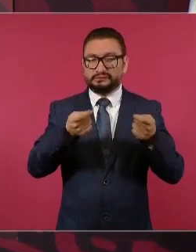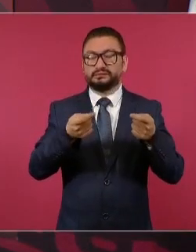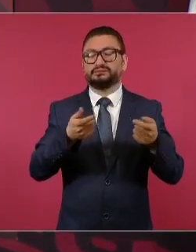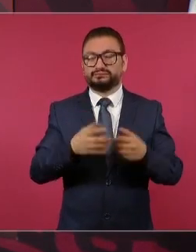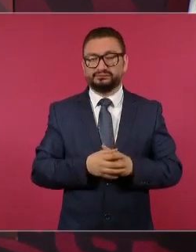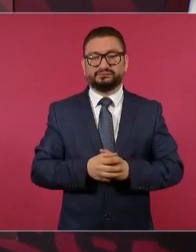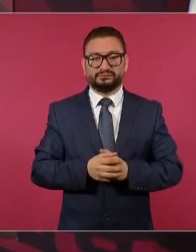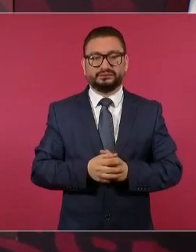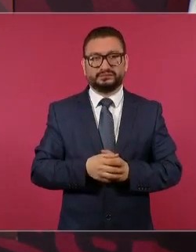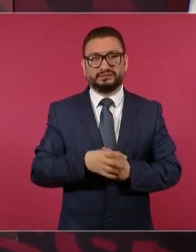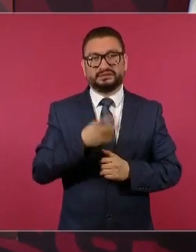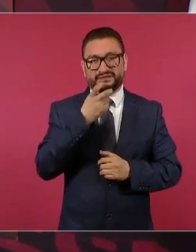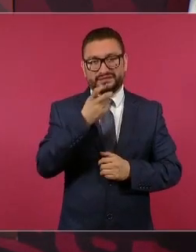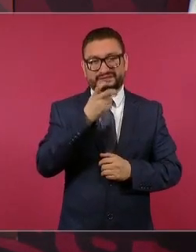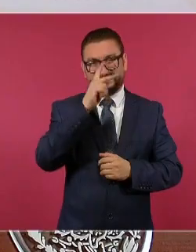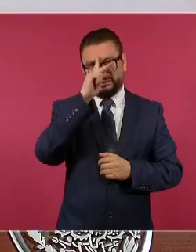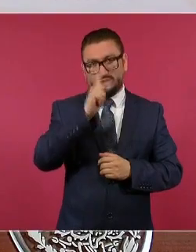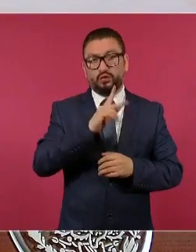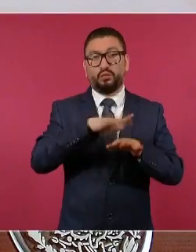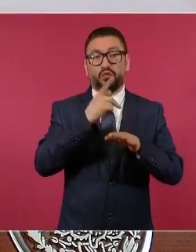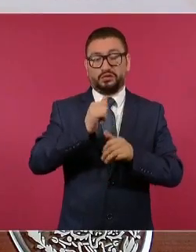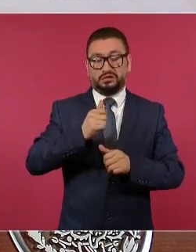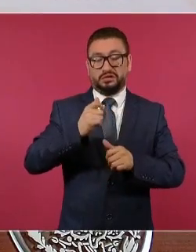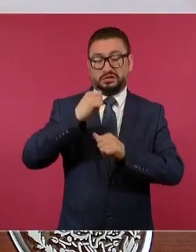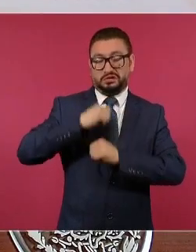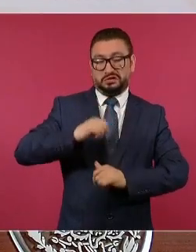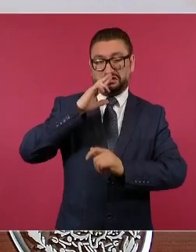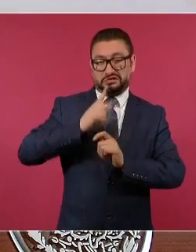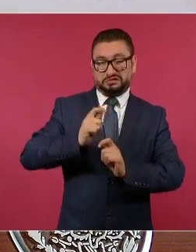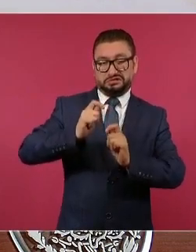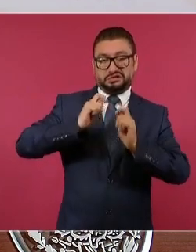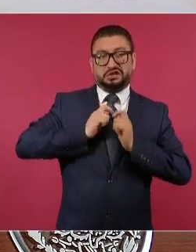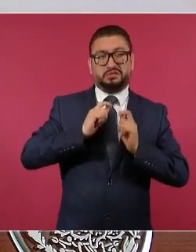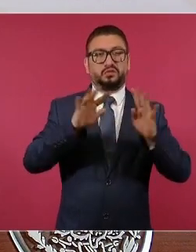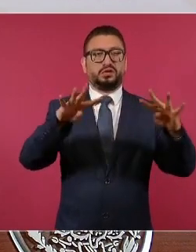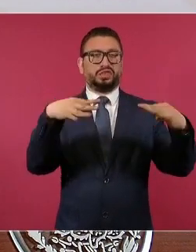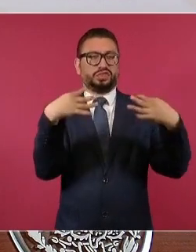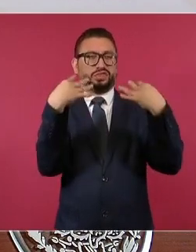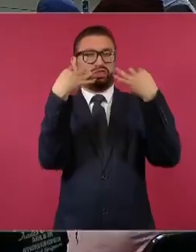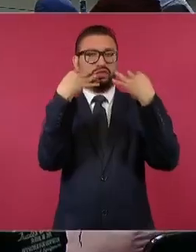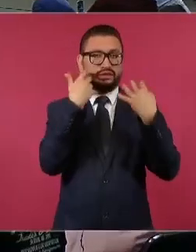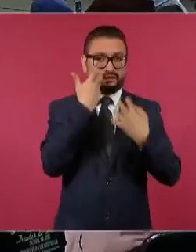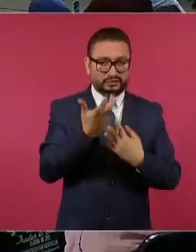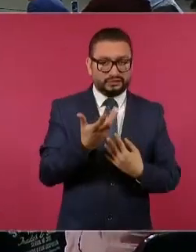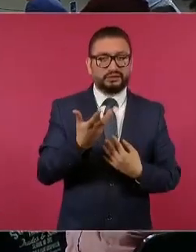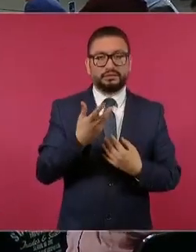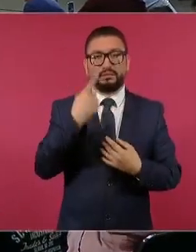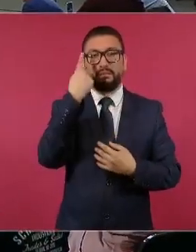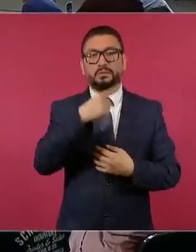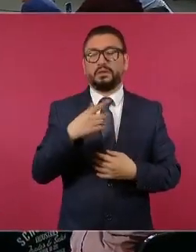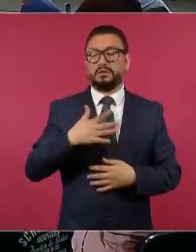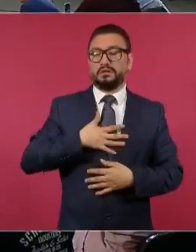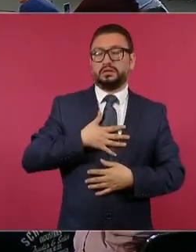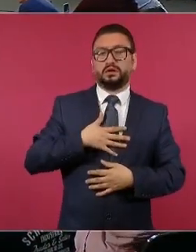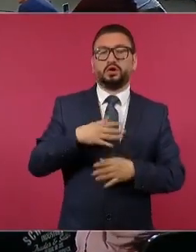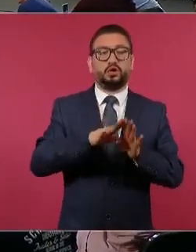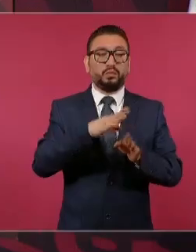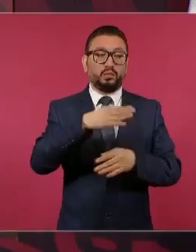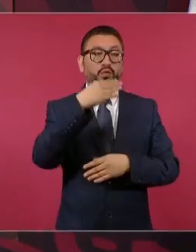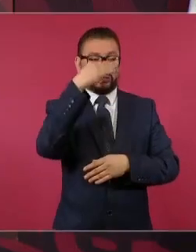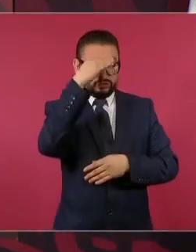por los cargos, por la parafernalia, para que le digan a uno,